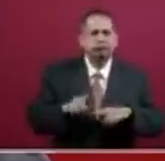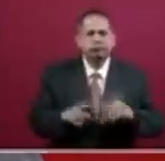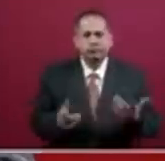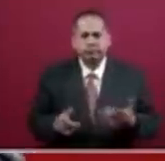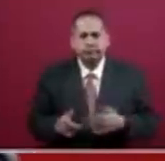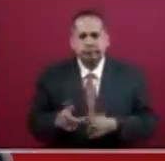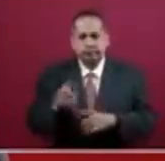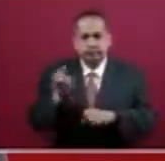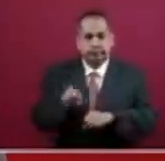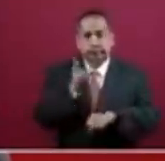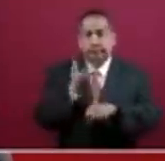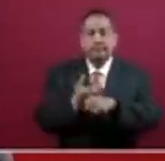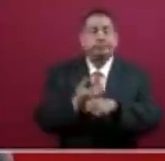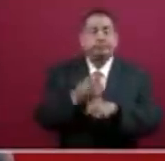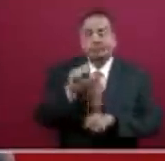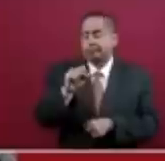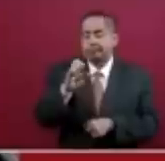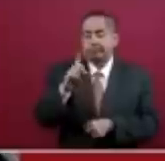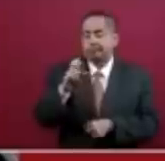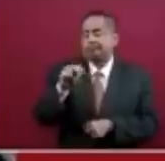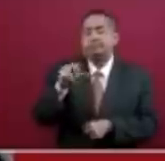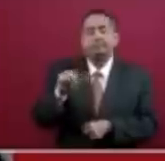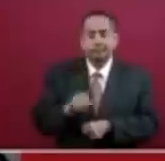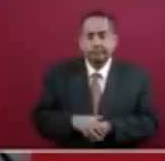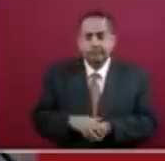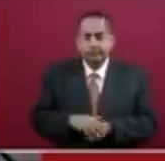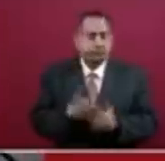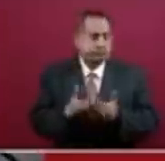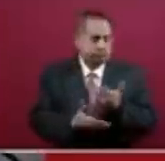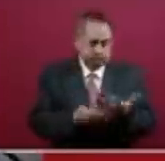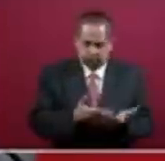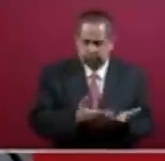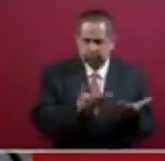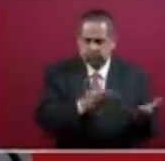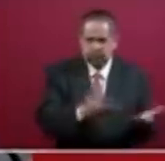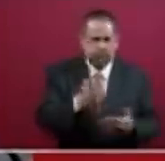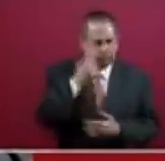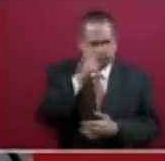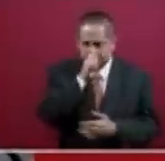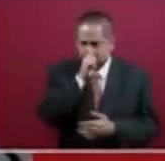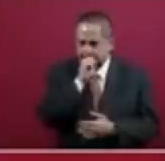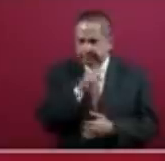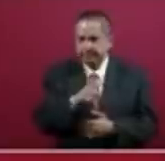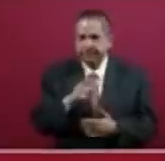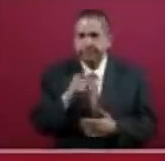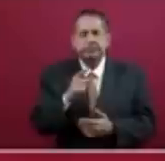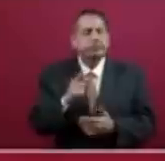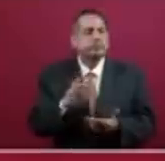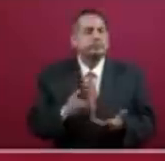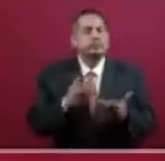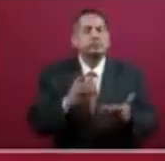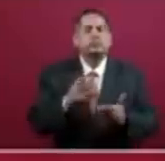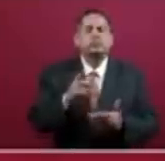la Secretaría de la Defensa. Va a dar servicio, desde luego, a